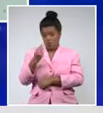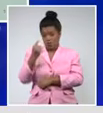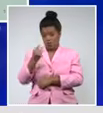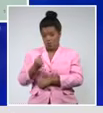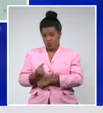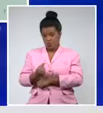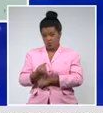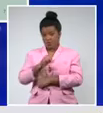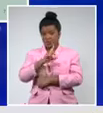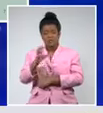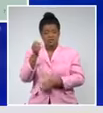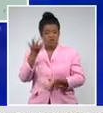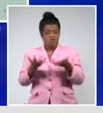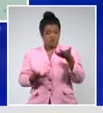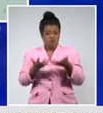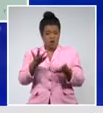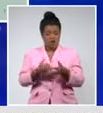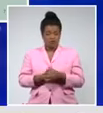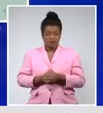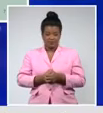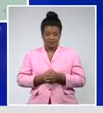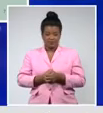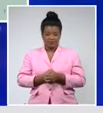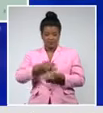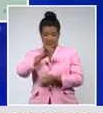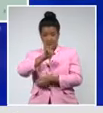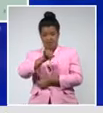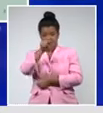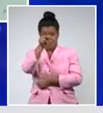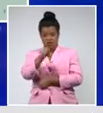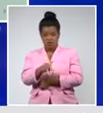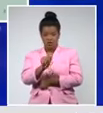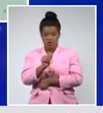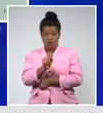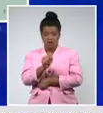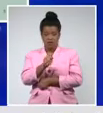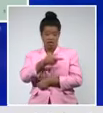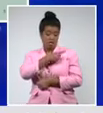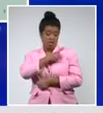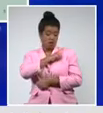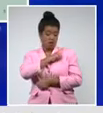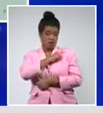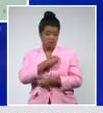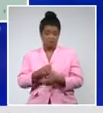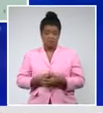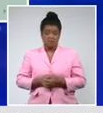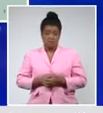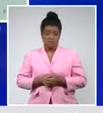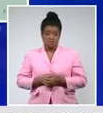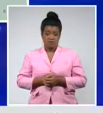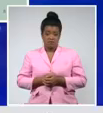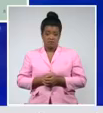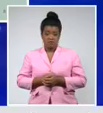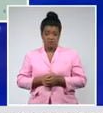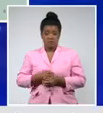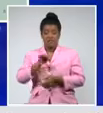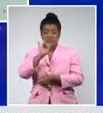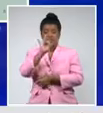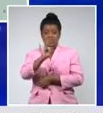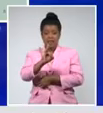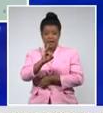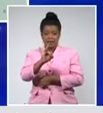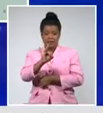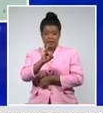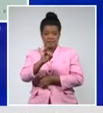Cienfuegos diagnostica 6 casos autóctonos en el día de ayer, 7 menos que el día